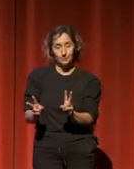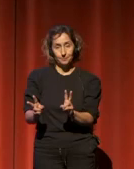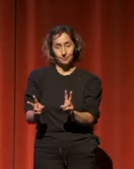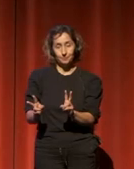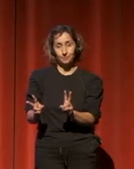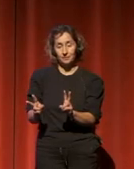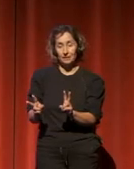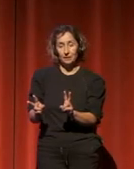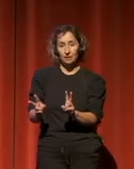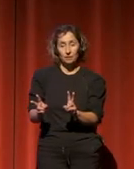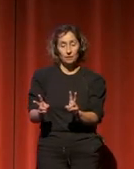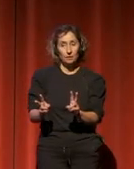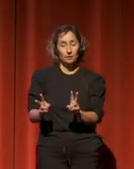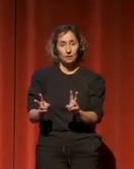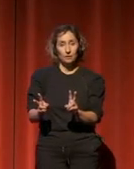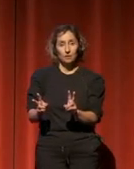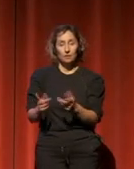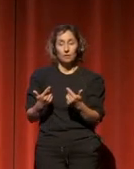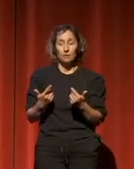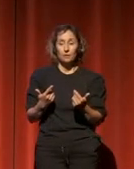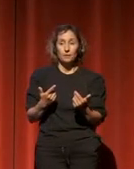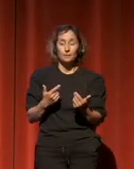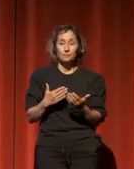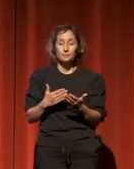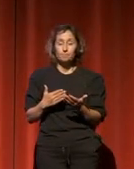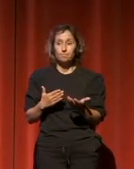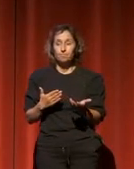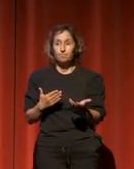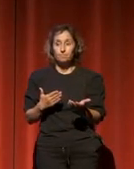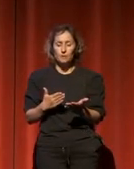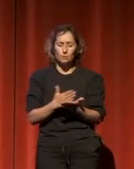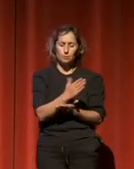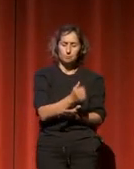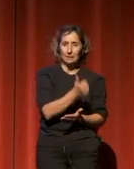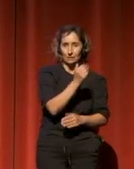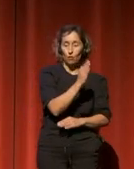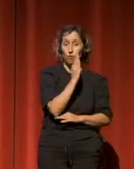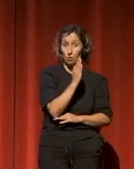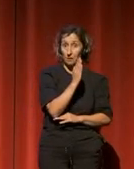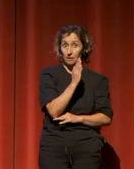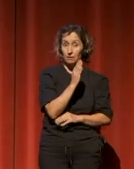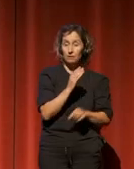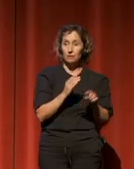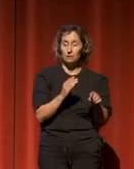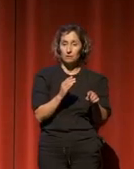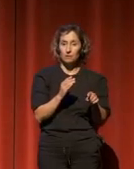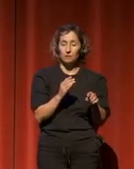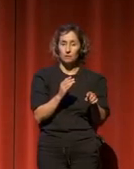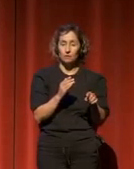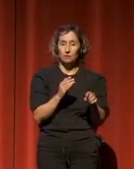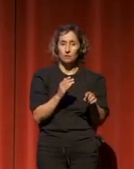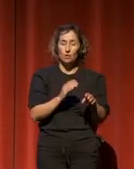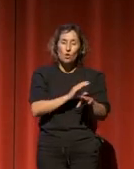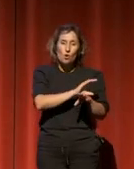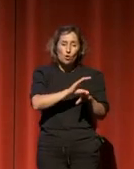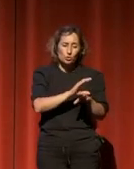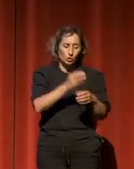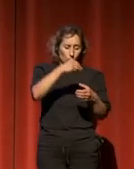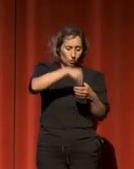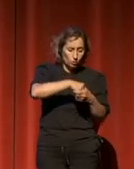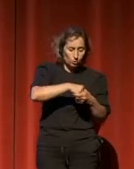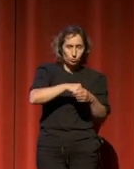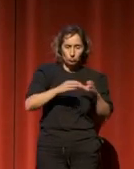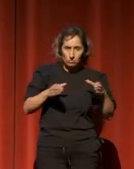e hay una dimensión eh También más formal que tiene que ver con la configuración de consejos de equipamiento